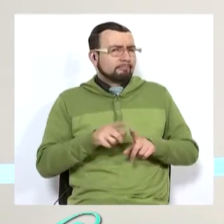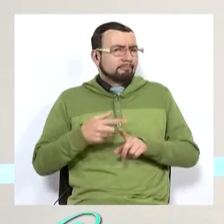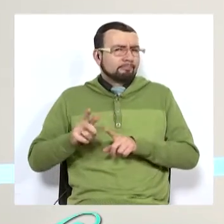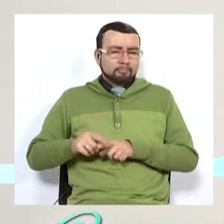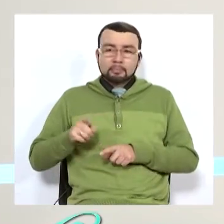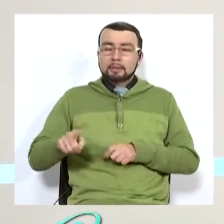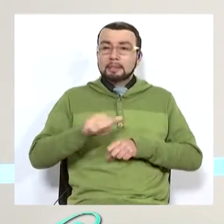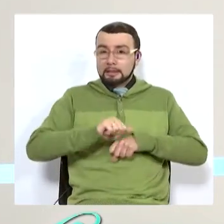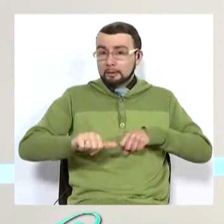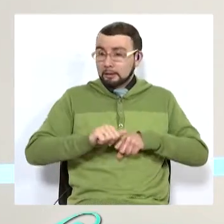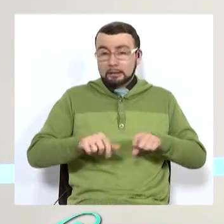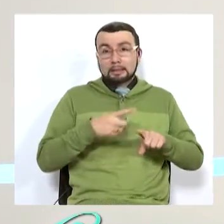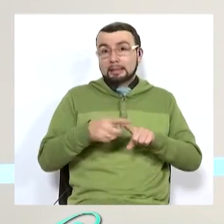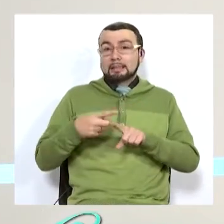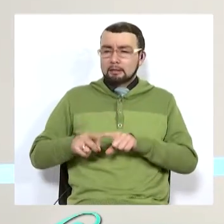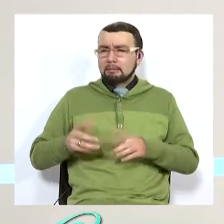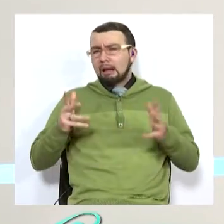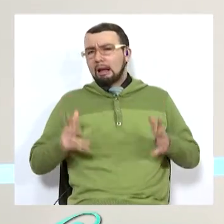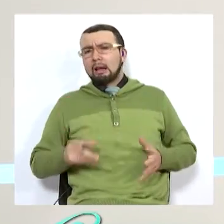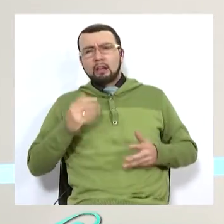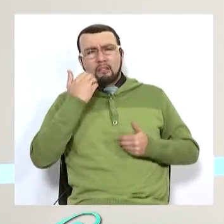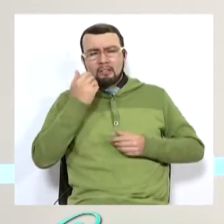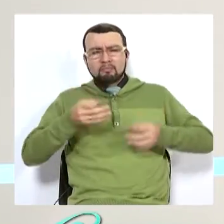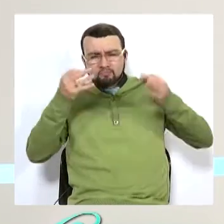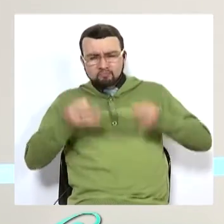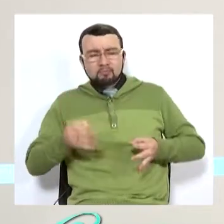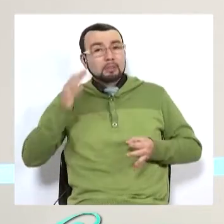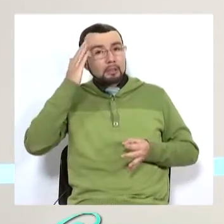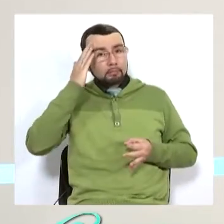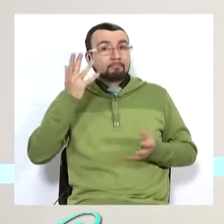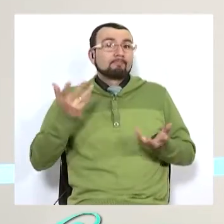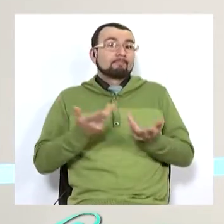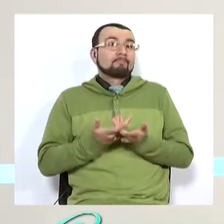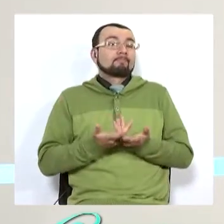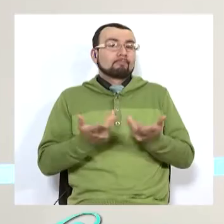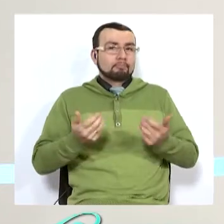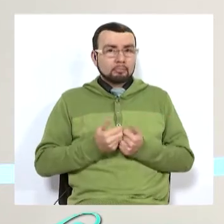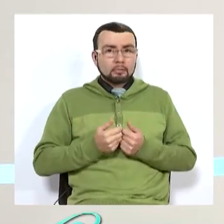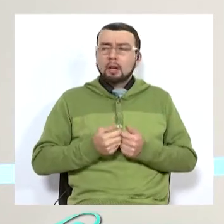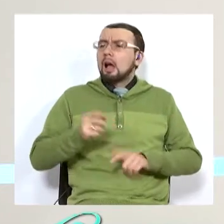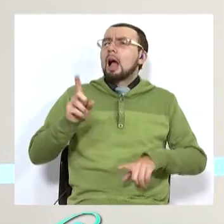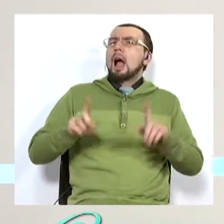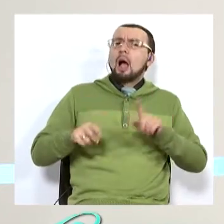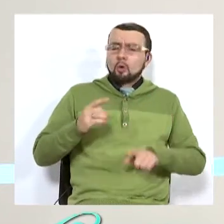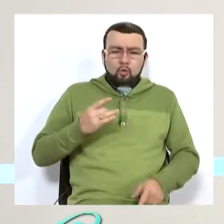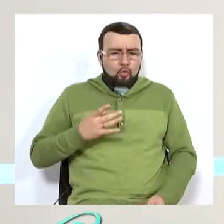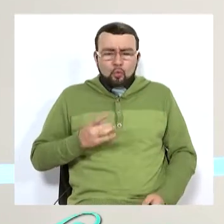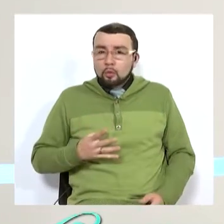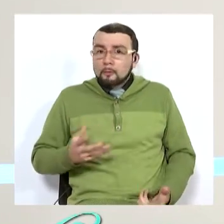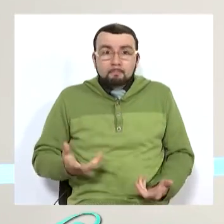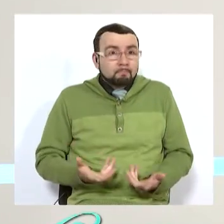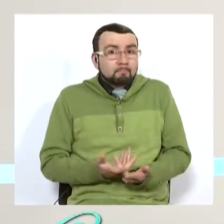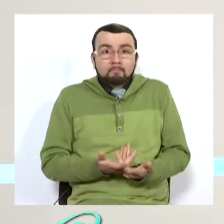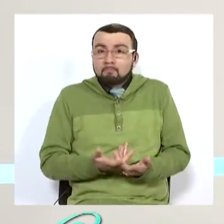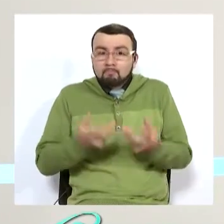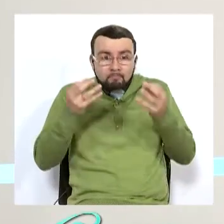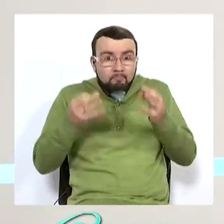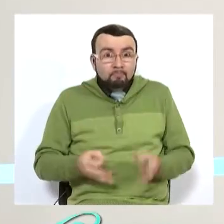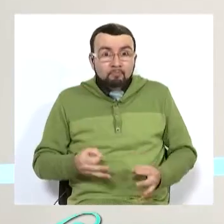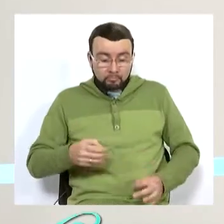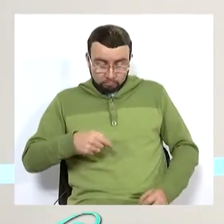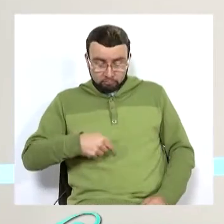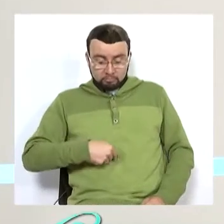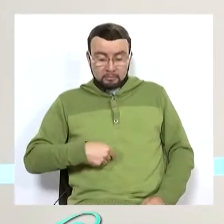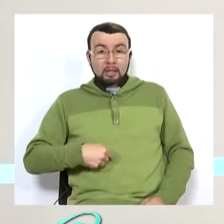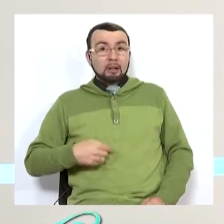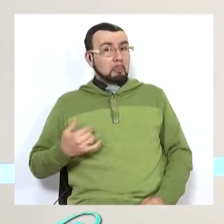para uno poder determinar tantas patologías. Y hay dolores que ni siquiera, como decía el doctor Otoniel Aristizábal, ni siquiera están en